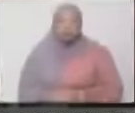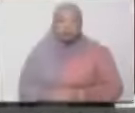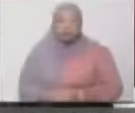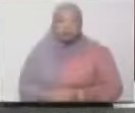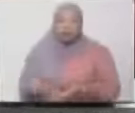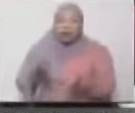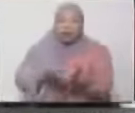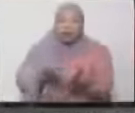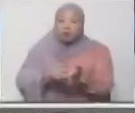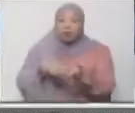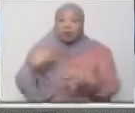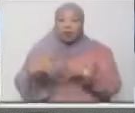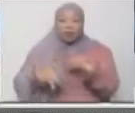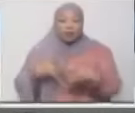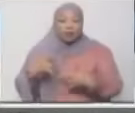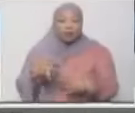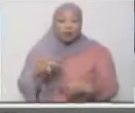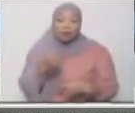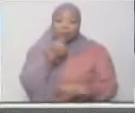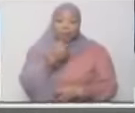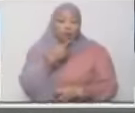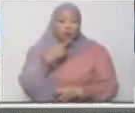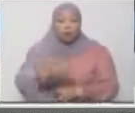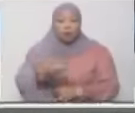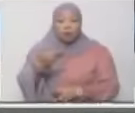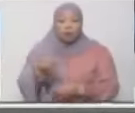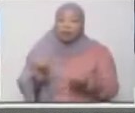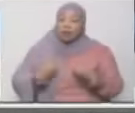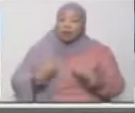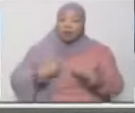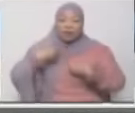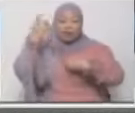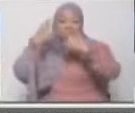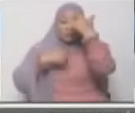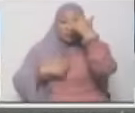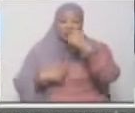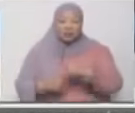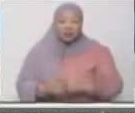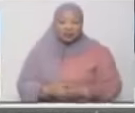Precisamente hacer una jornada hoy. ¡Que viva!